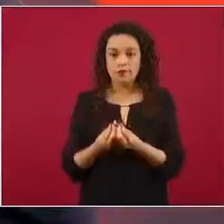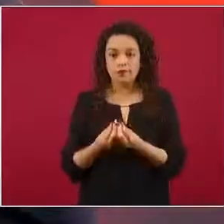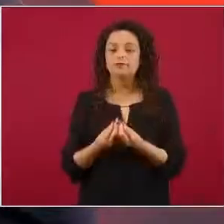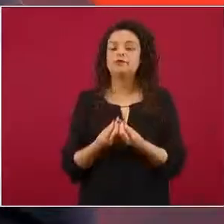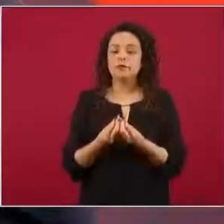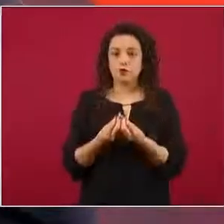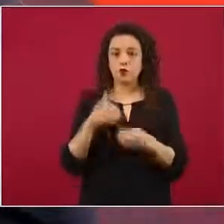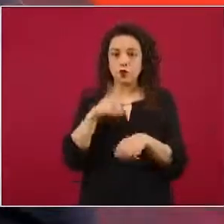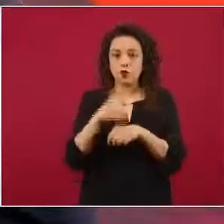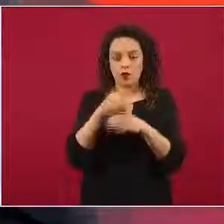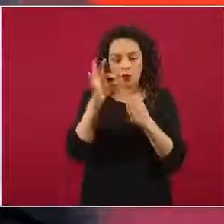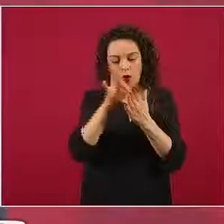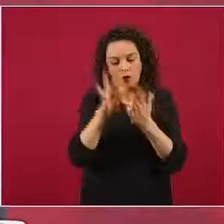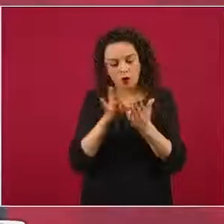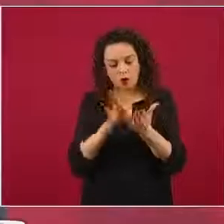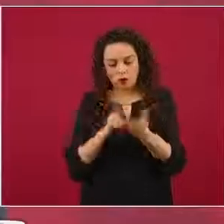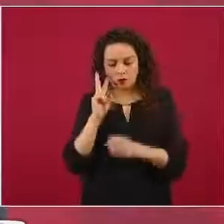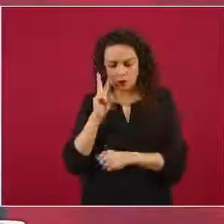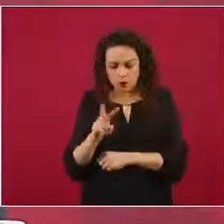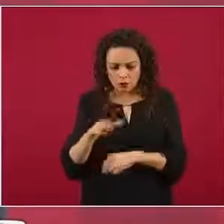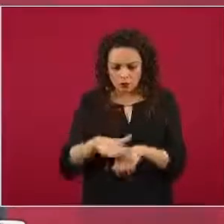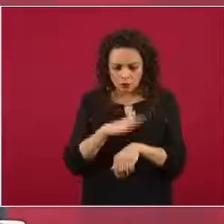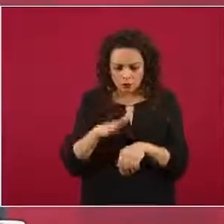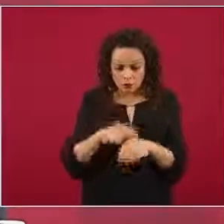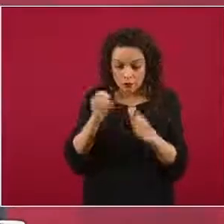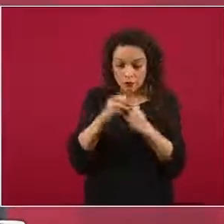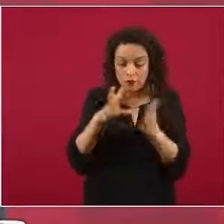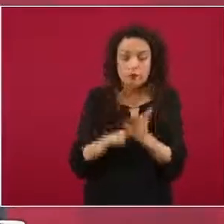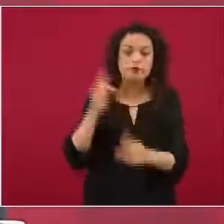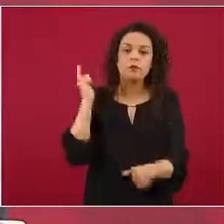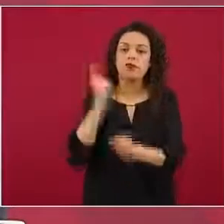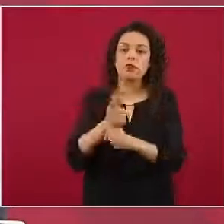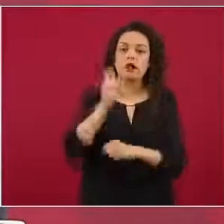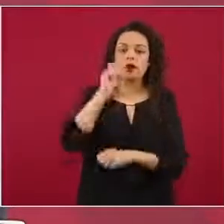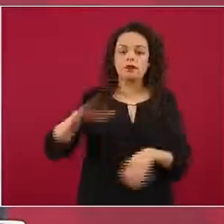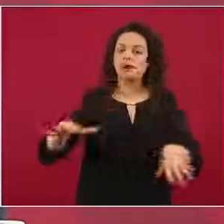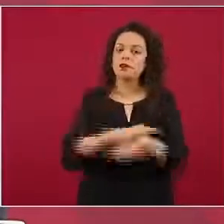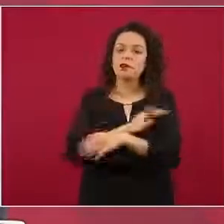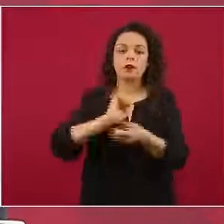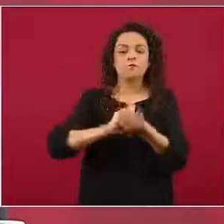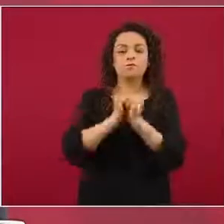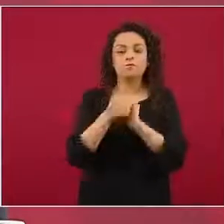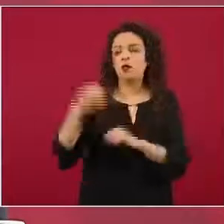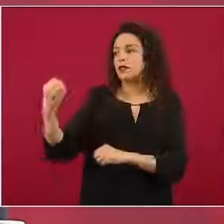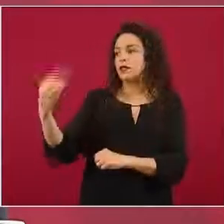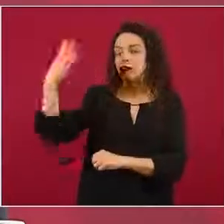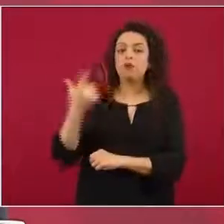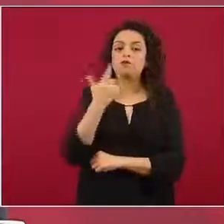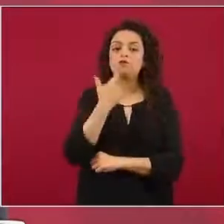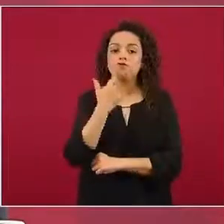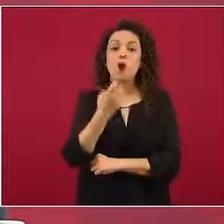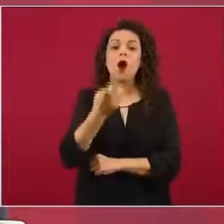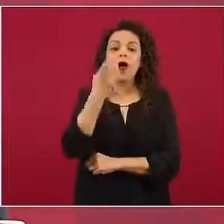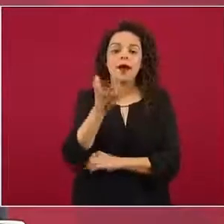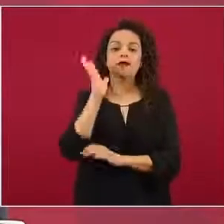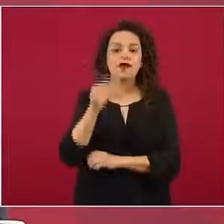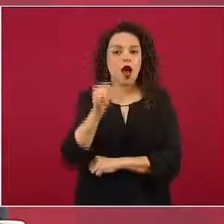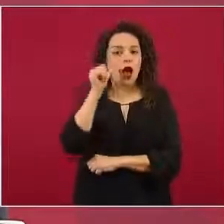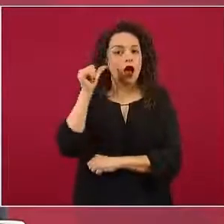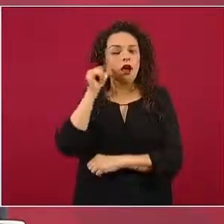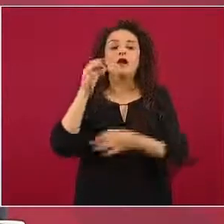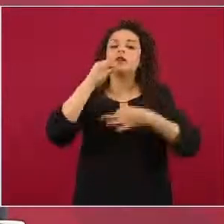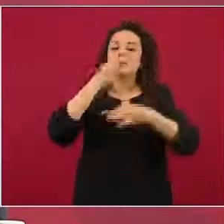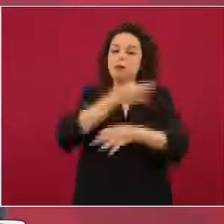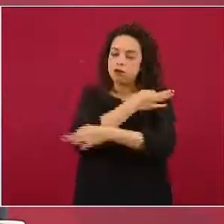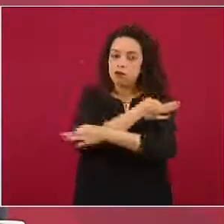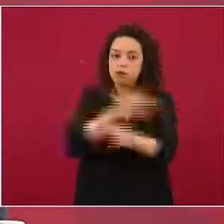la Ciudad de México en rojo, y es precisamente lo que ayer se comunicó ya de manera directa a la población y que